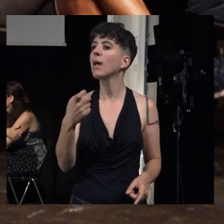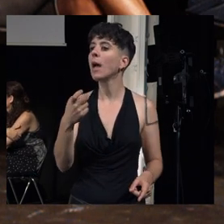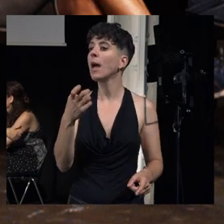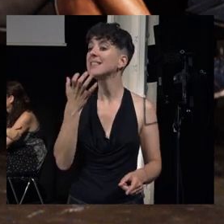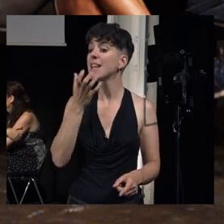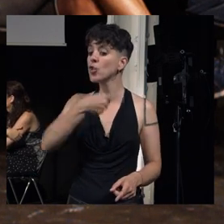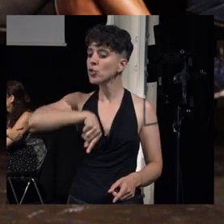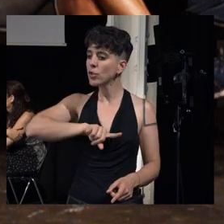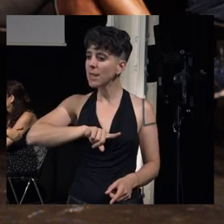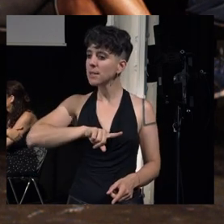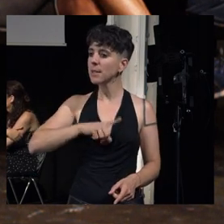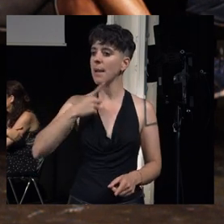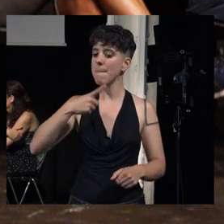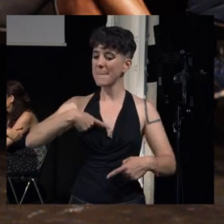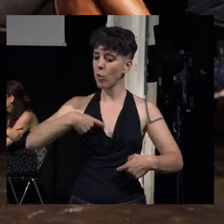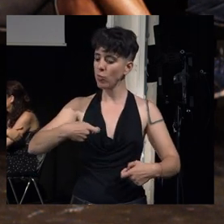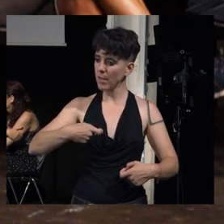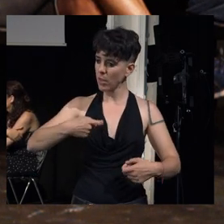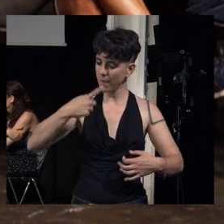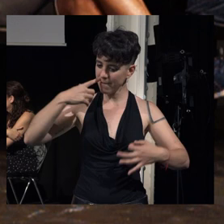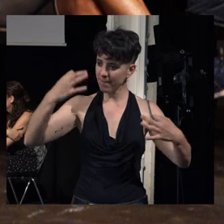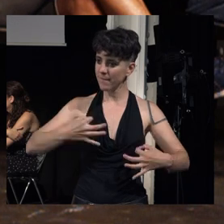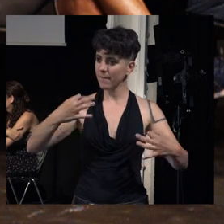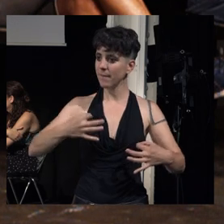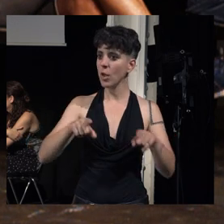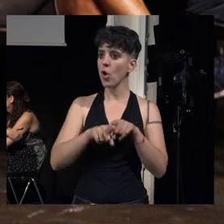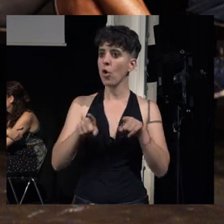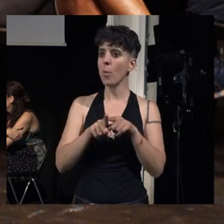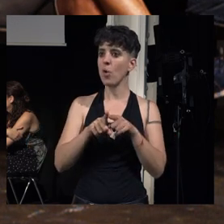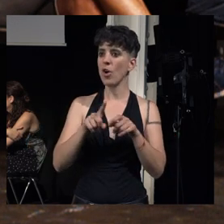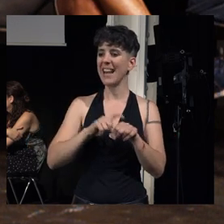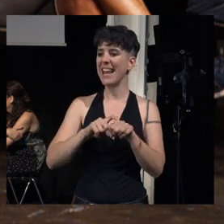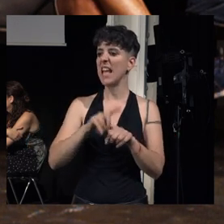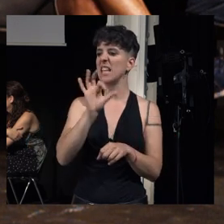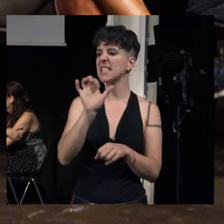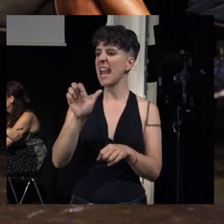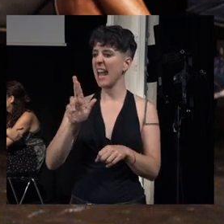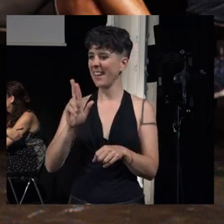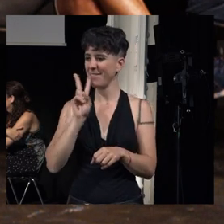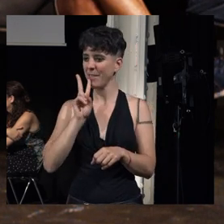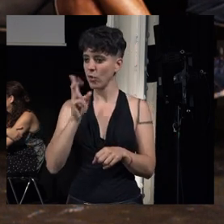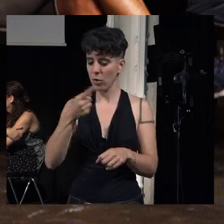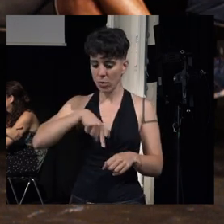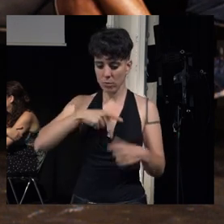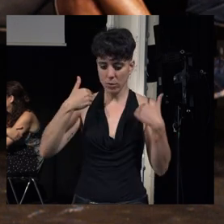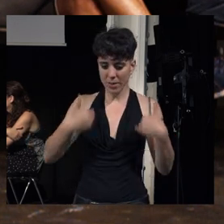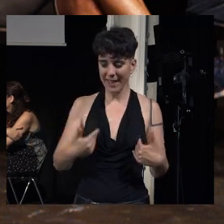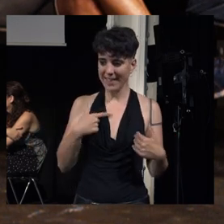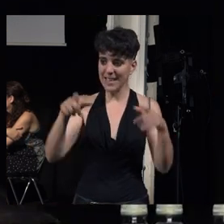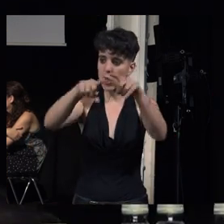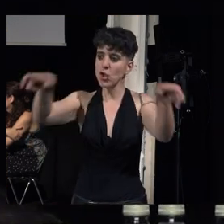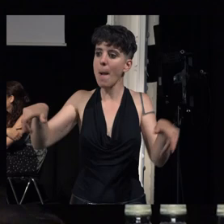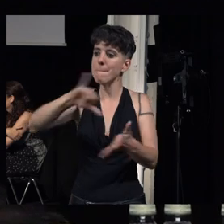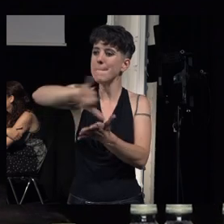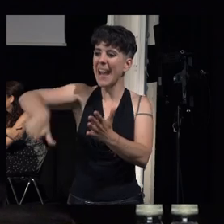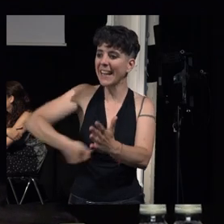realmente cuál es también la deuda que tenemos con el ser reconocidas como margen, ¿no? Qué tranquilas a veces y qué tranquilos nos deja, ¿no? Y qué es